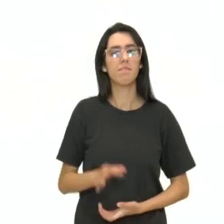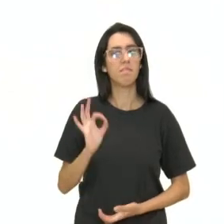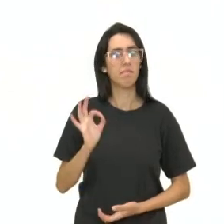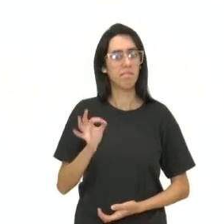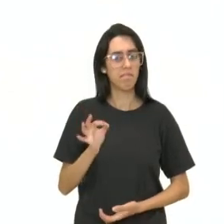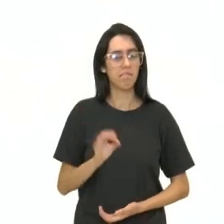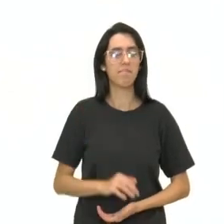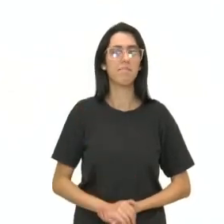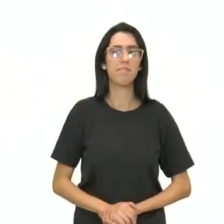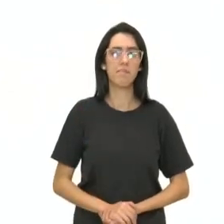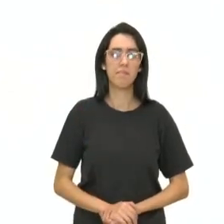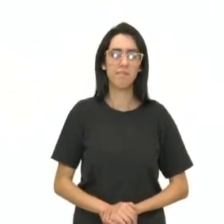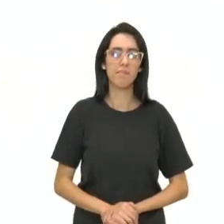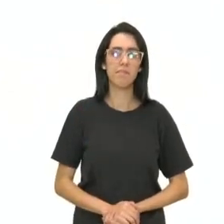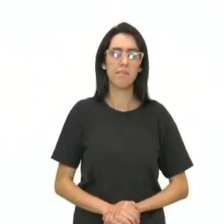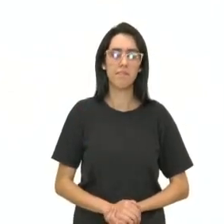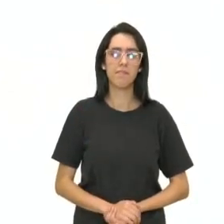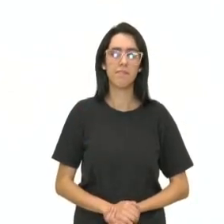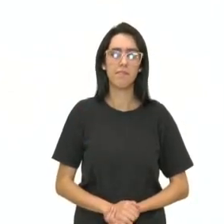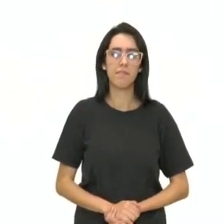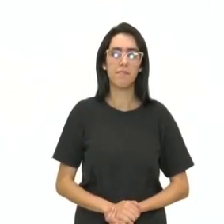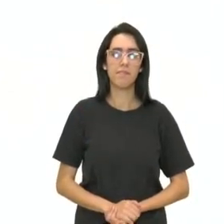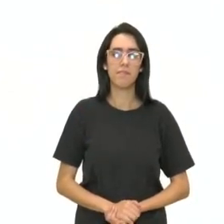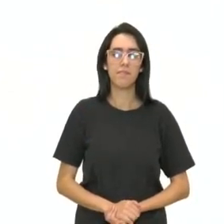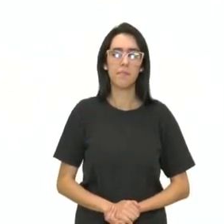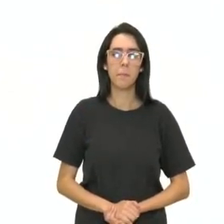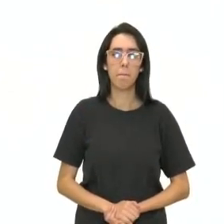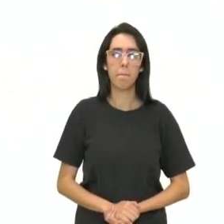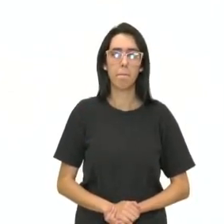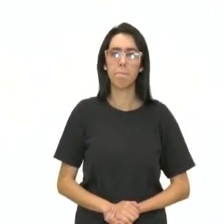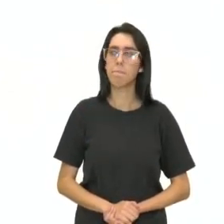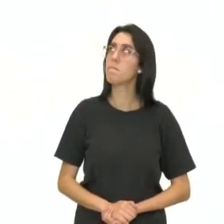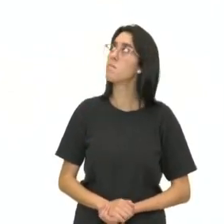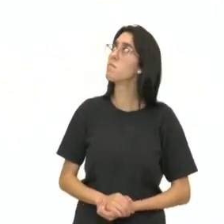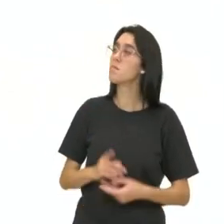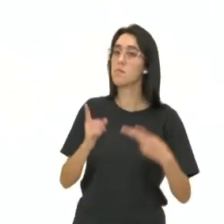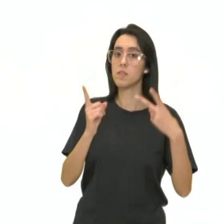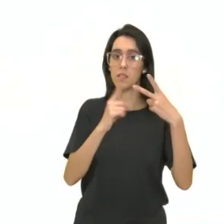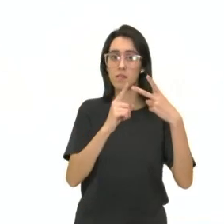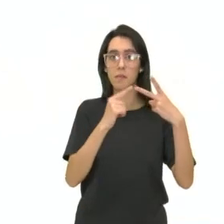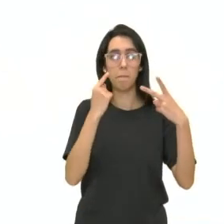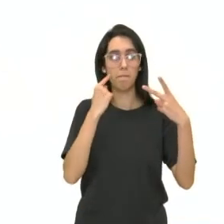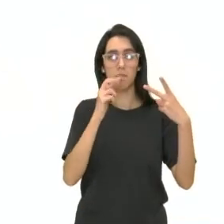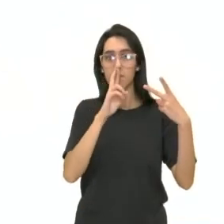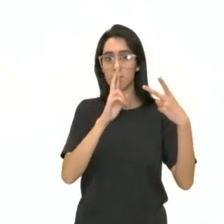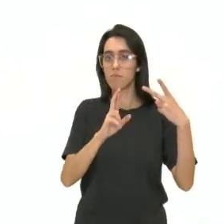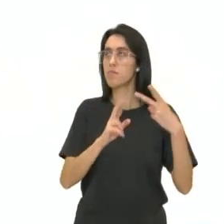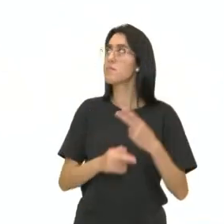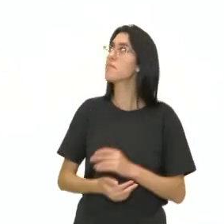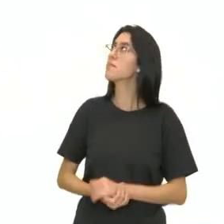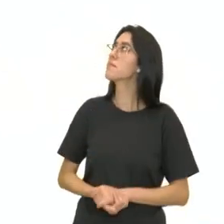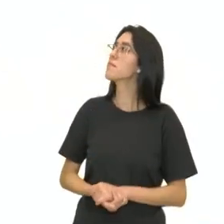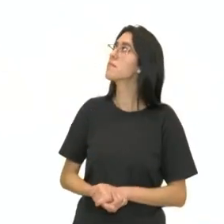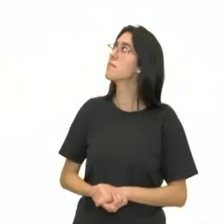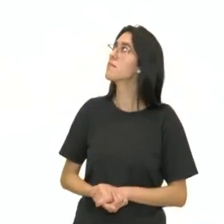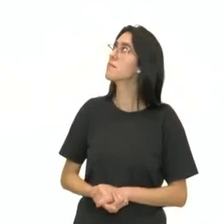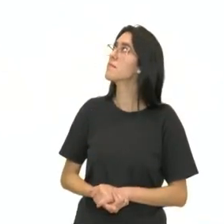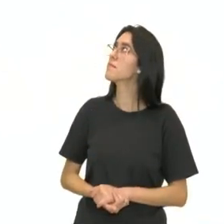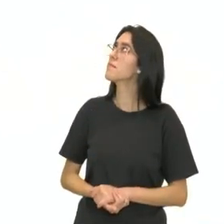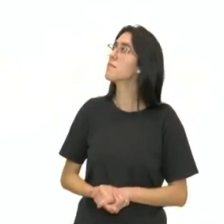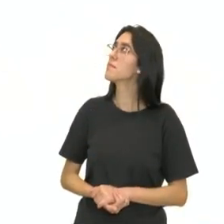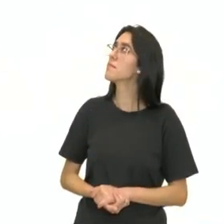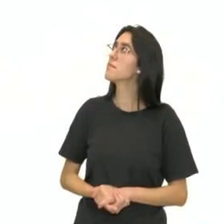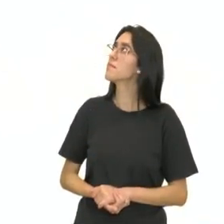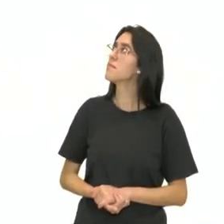Exatamente. Ele não estava e ficou. Karen es viuda, su marido murió hace años. Karen se